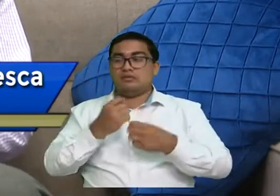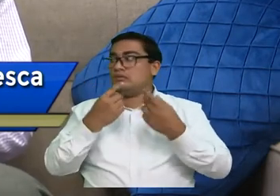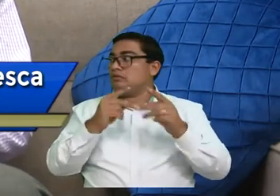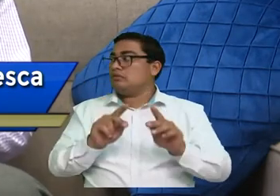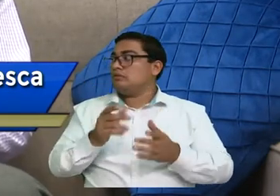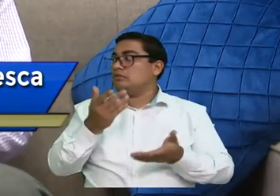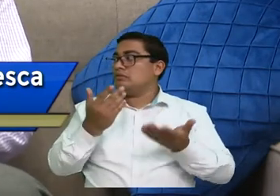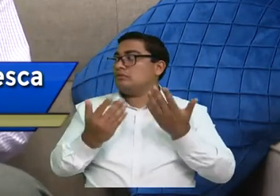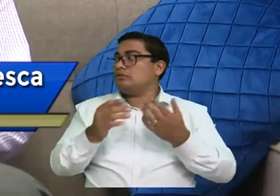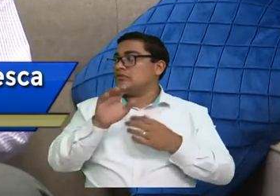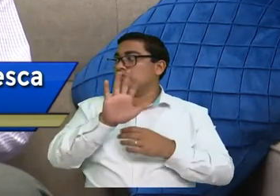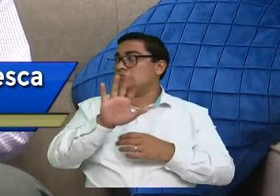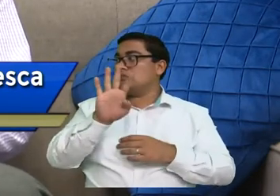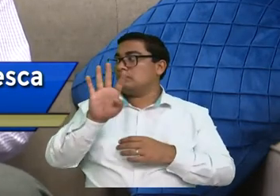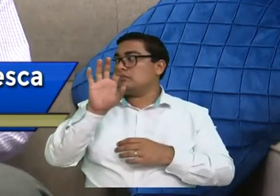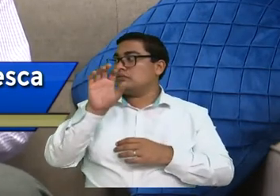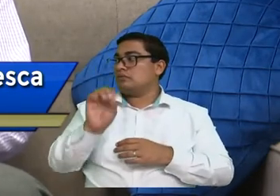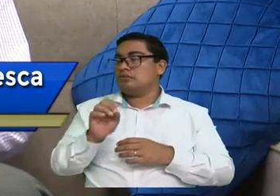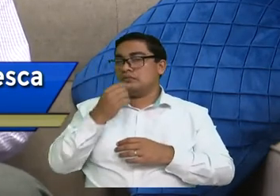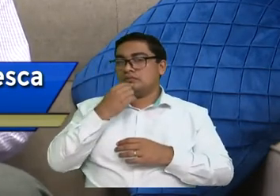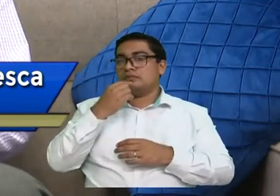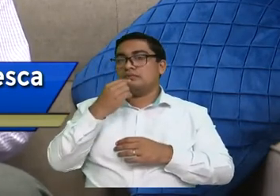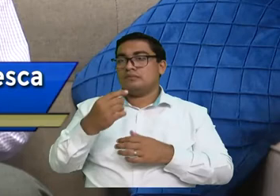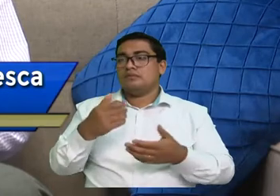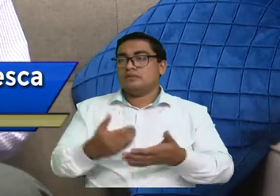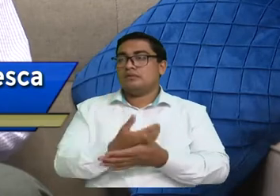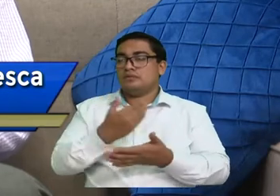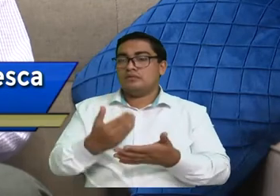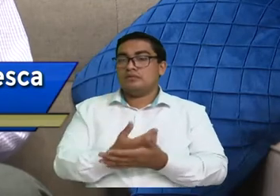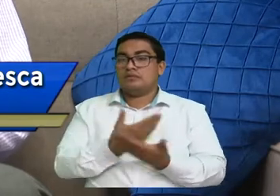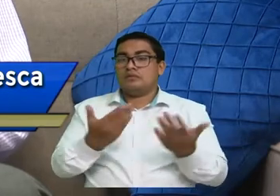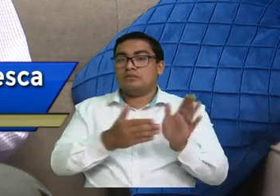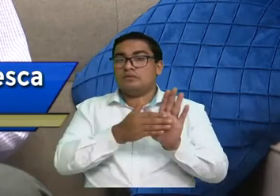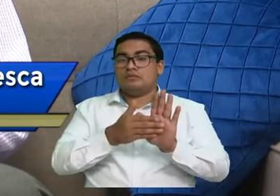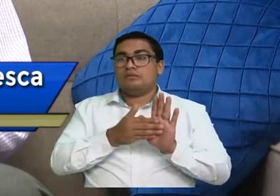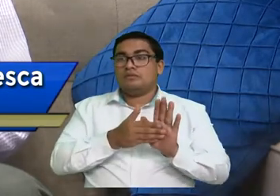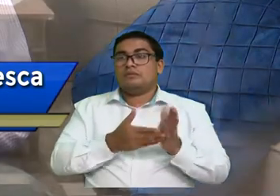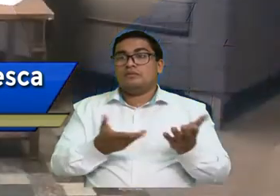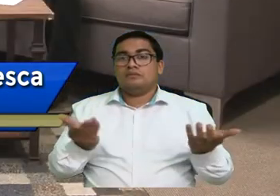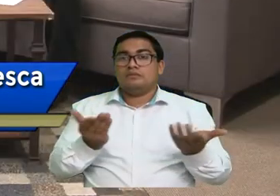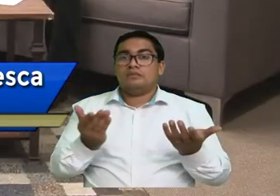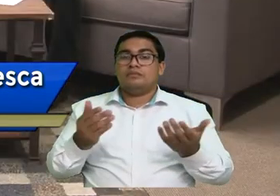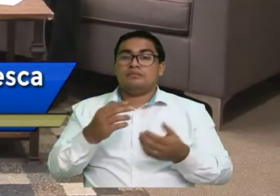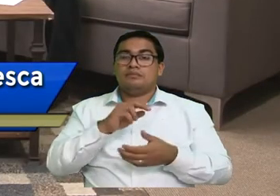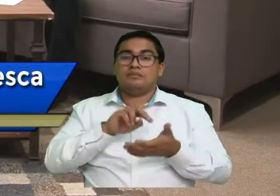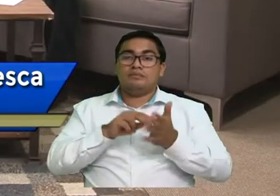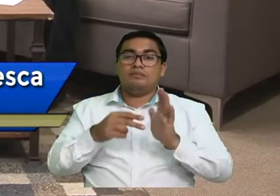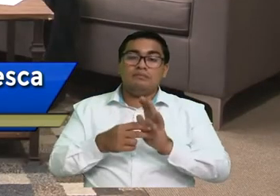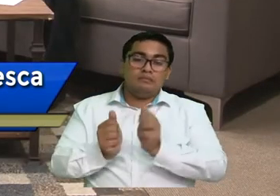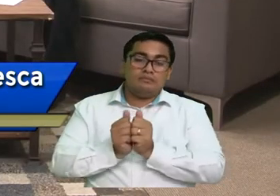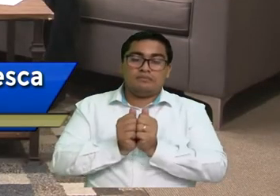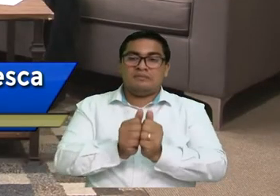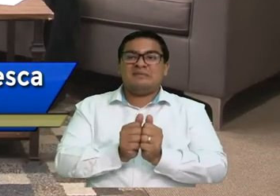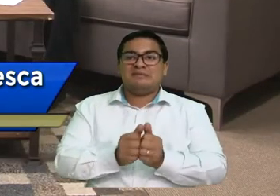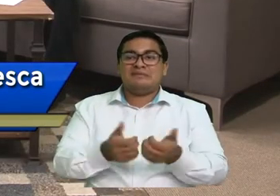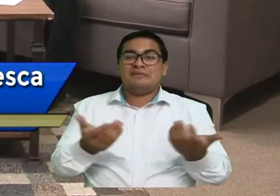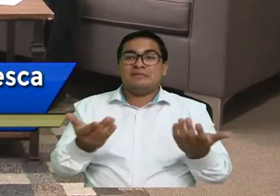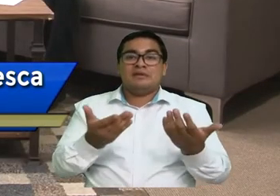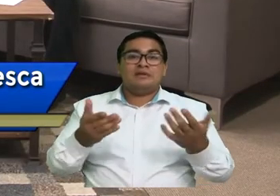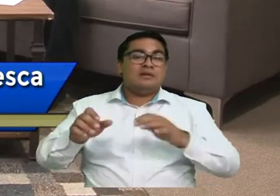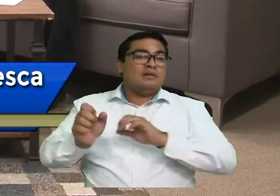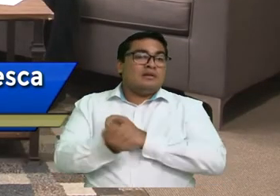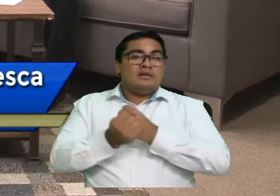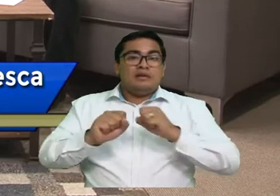estos 540 nuevos estanques que usted ha planteado modelo, pues se les da un acompañamiento. No es posible darles